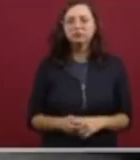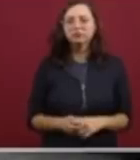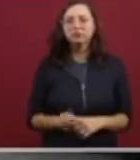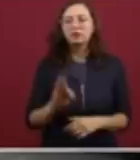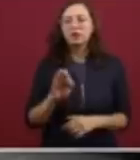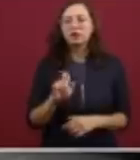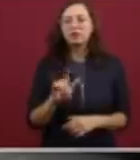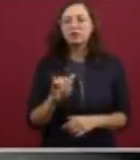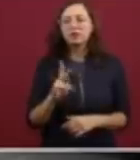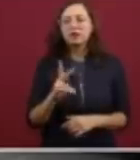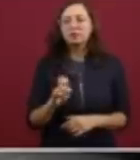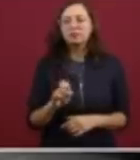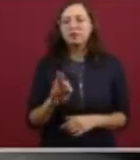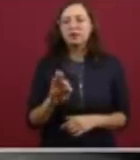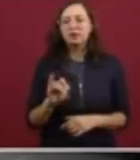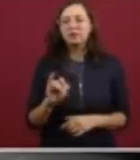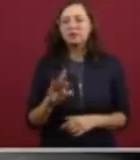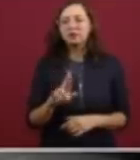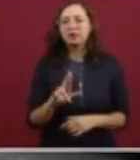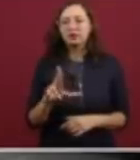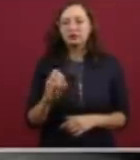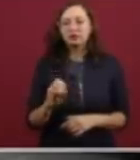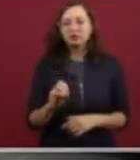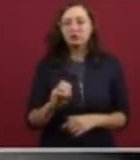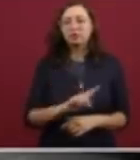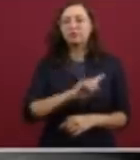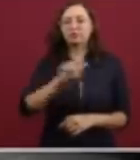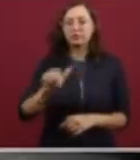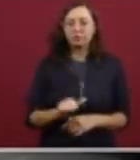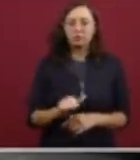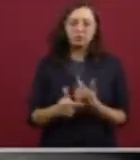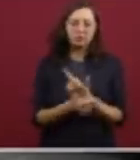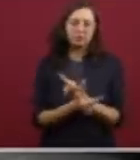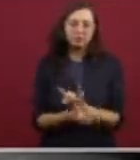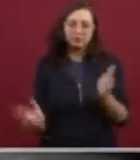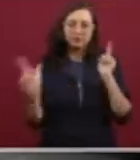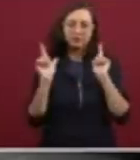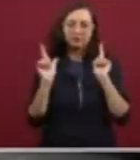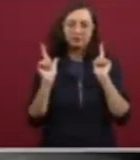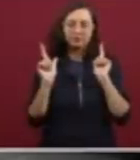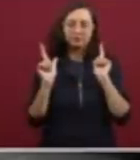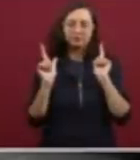Felipe Fierro, y luego le damos la